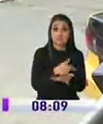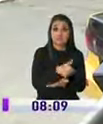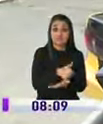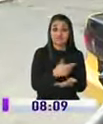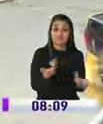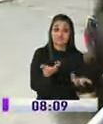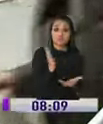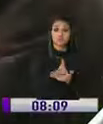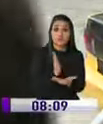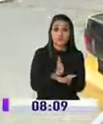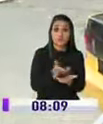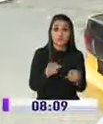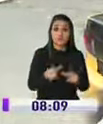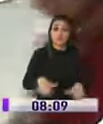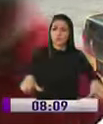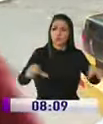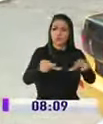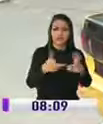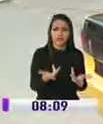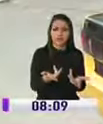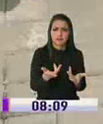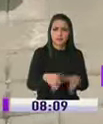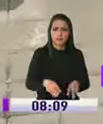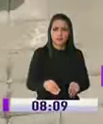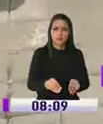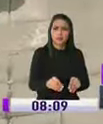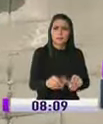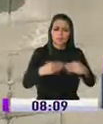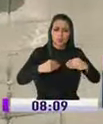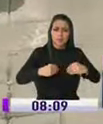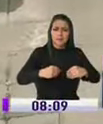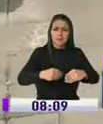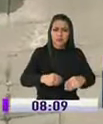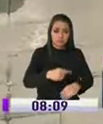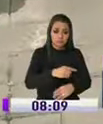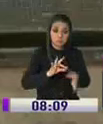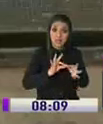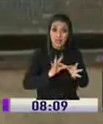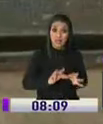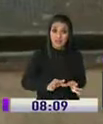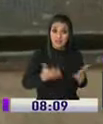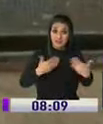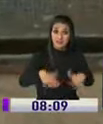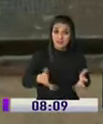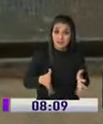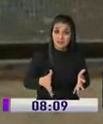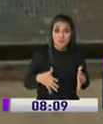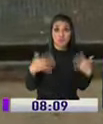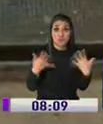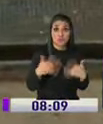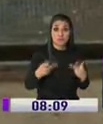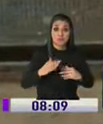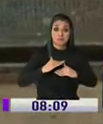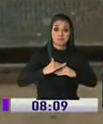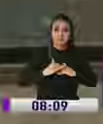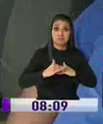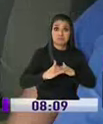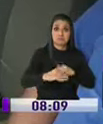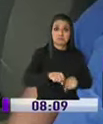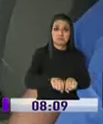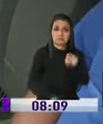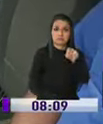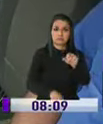ende para el sitio que está aquí consume mucha humedad. Dicen que incluso si no se arregla de manera oportuna, podría comprometer el pavimento de la calle. La